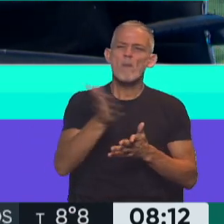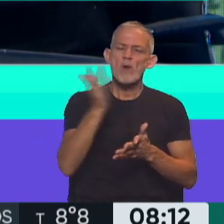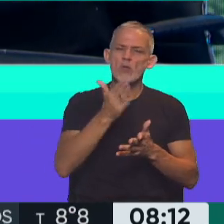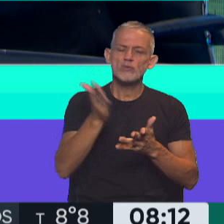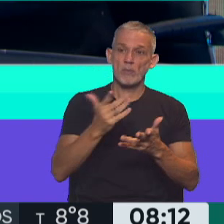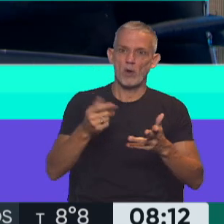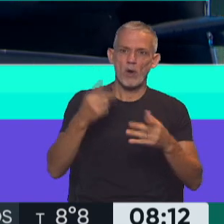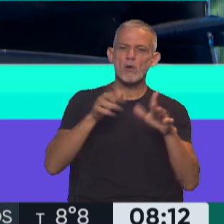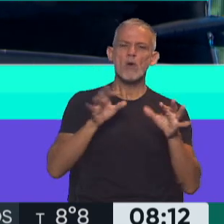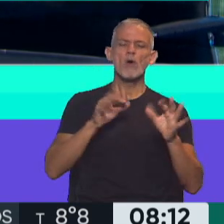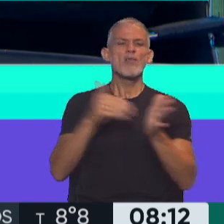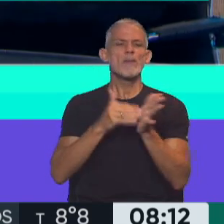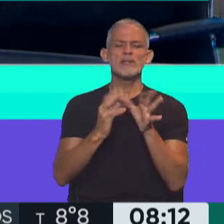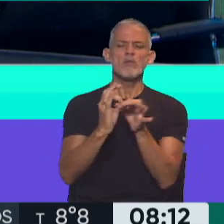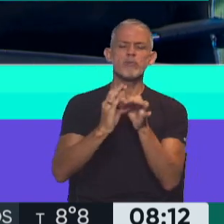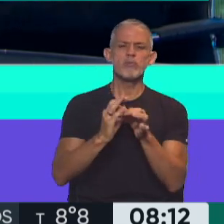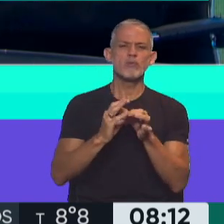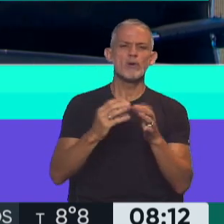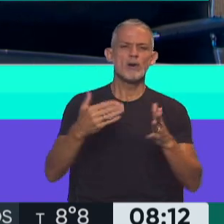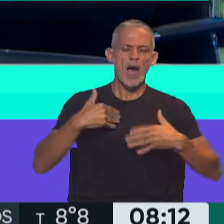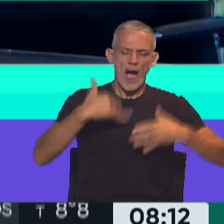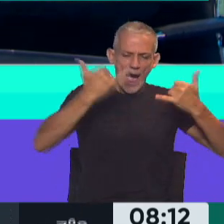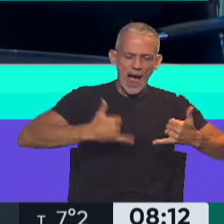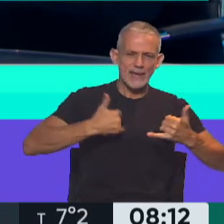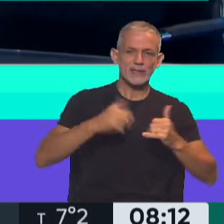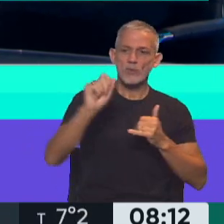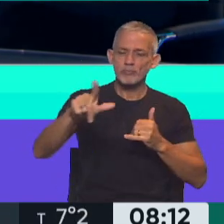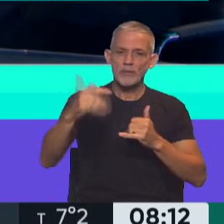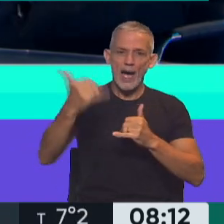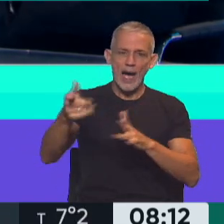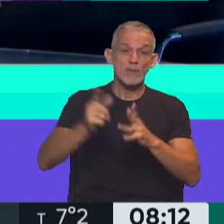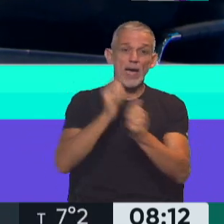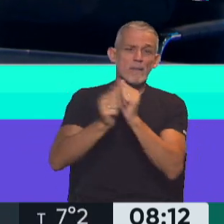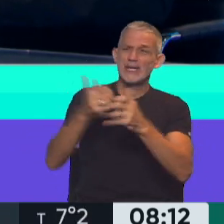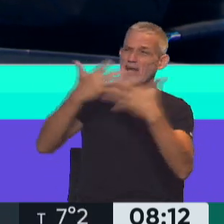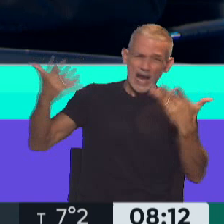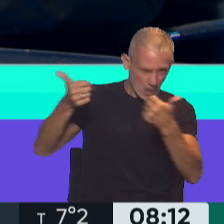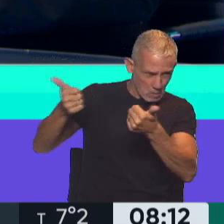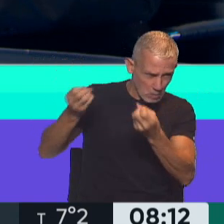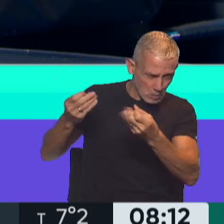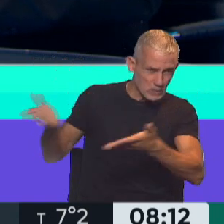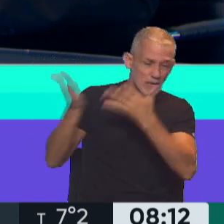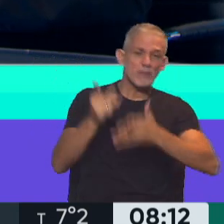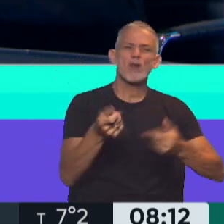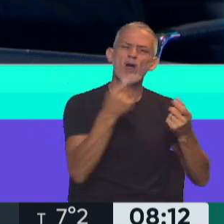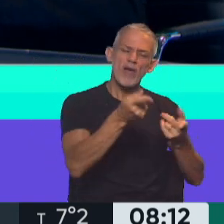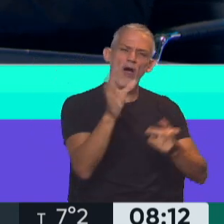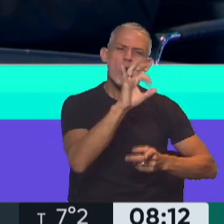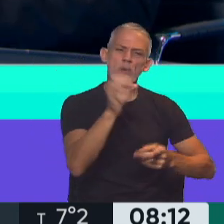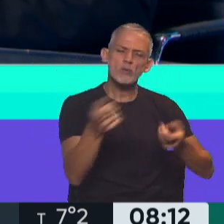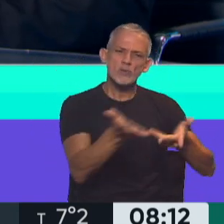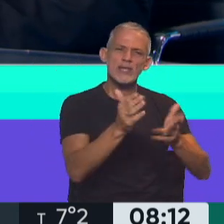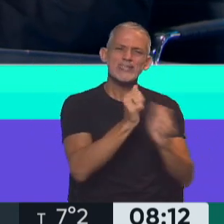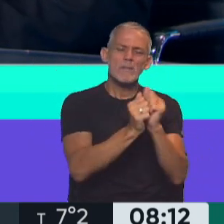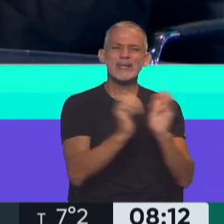uno tiene, ¿no? Dar igualdad de oportunidades. Quizás está perfecto la gran empresa, pero también tenemos que darle oportunidades a esa pequeña